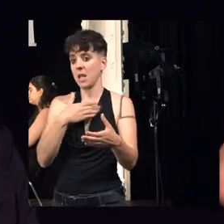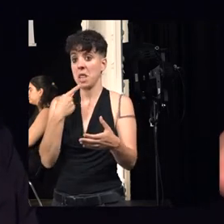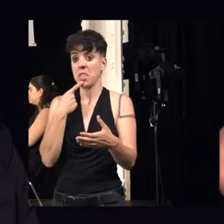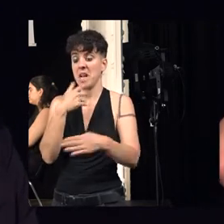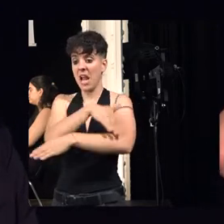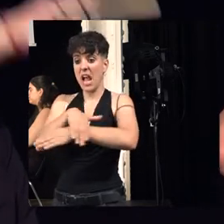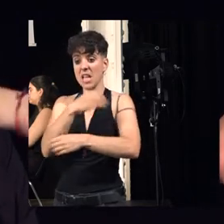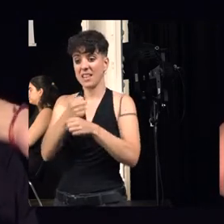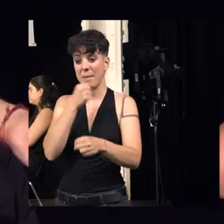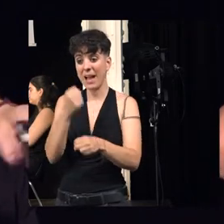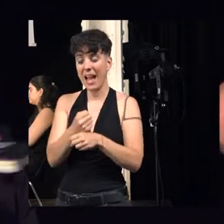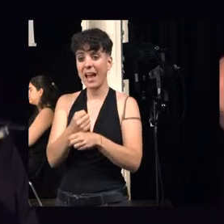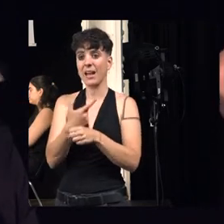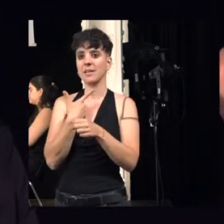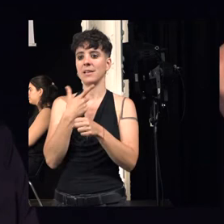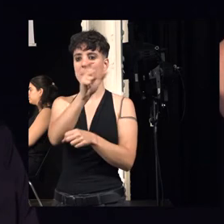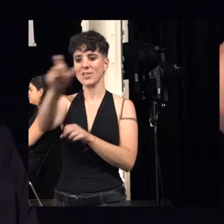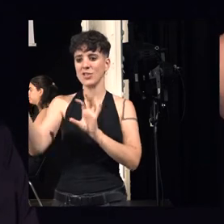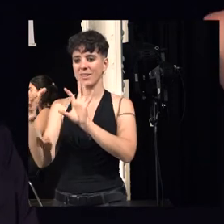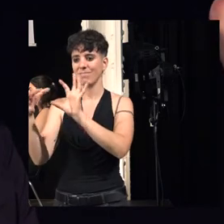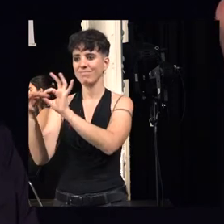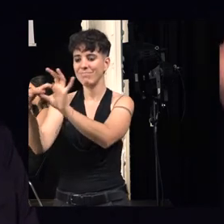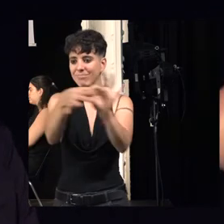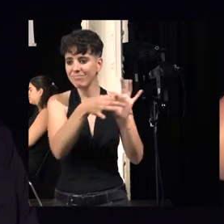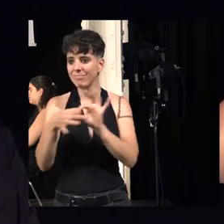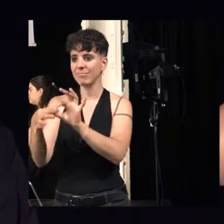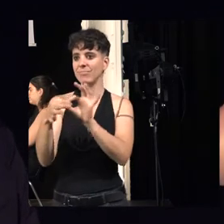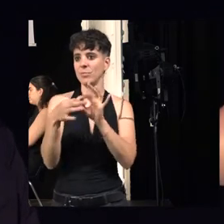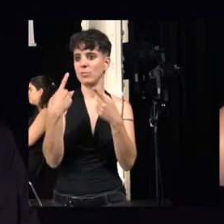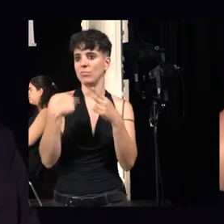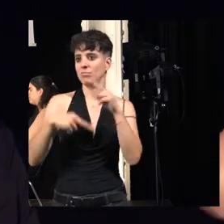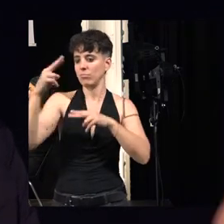calle, con hacer lazos con la gente, con construir cosas.